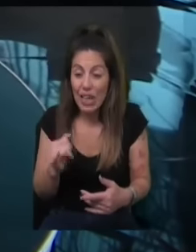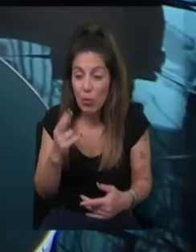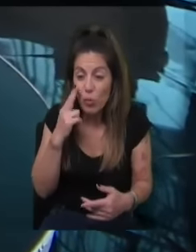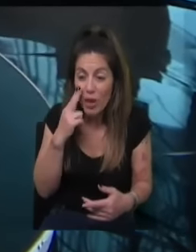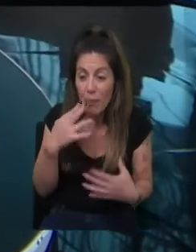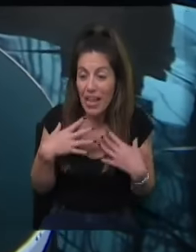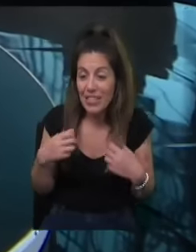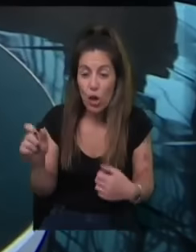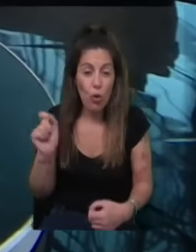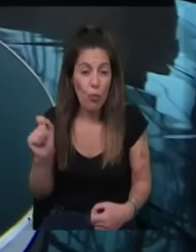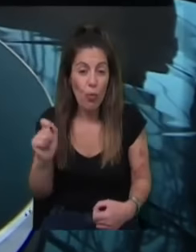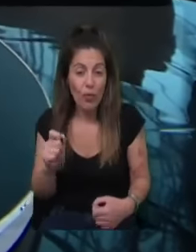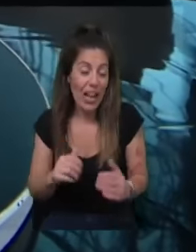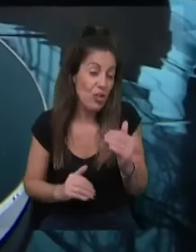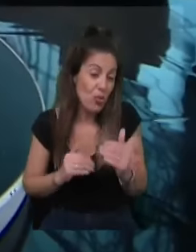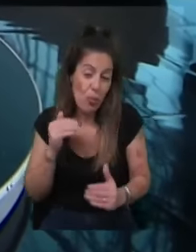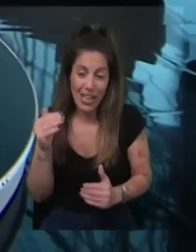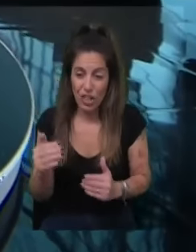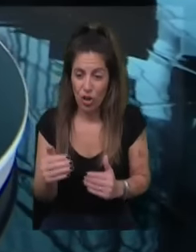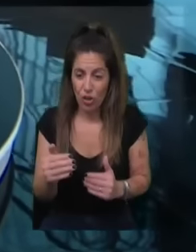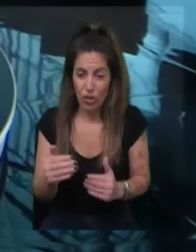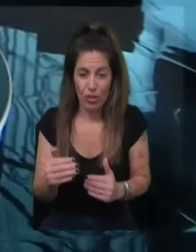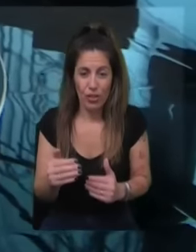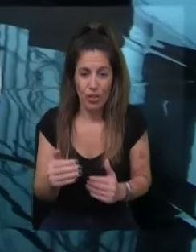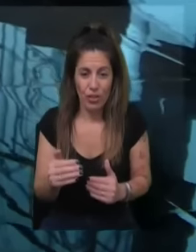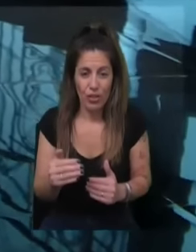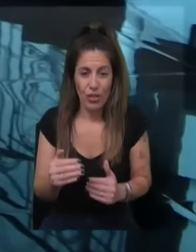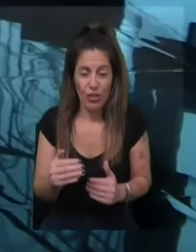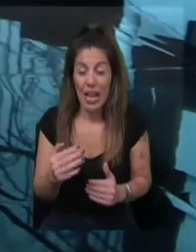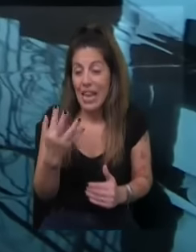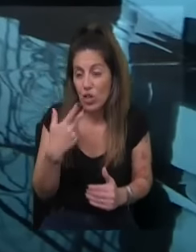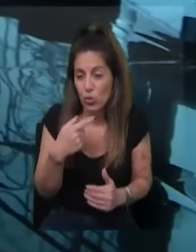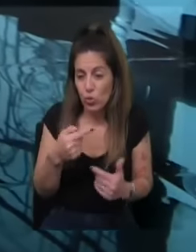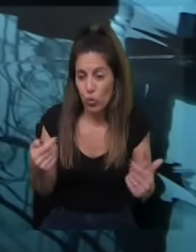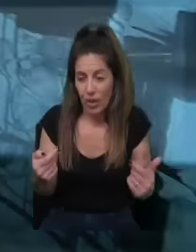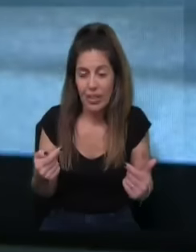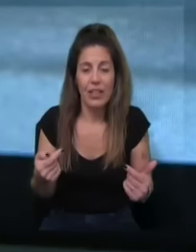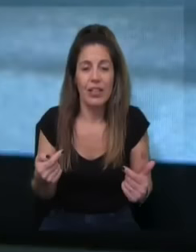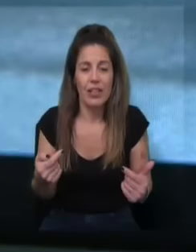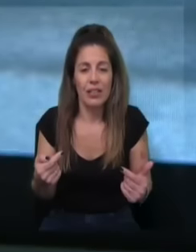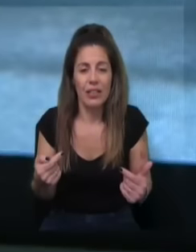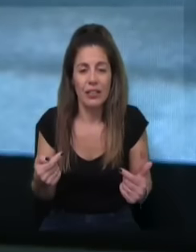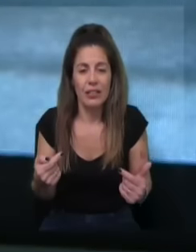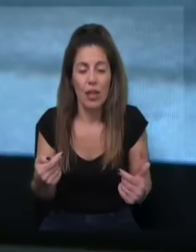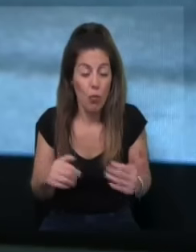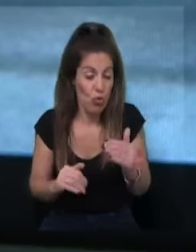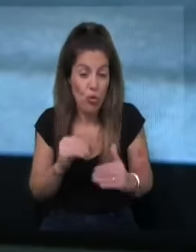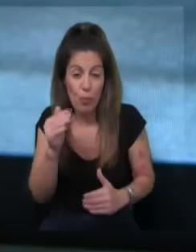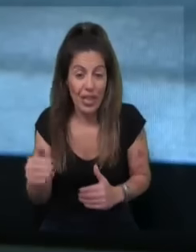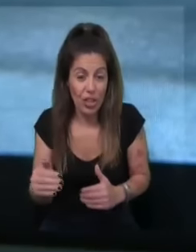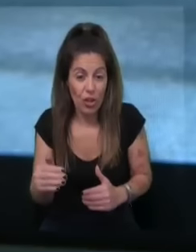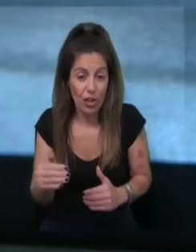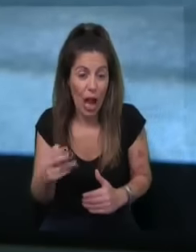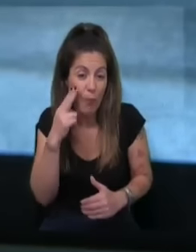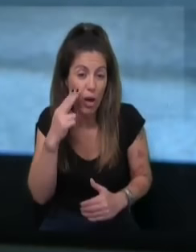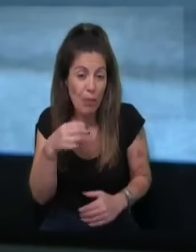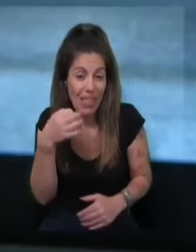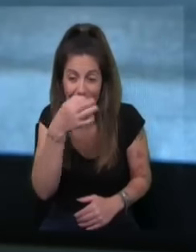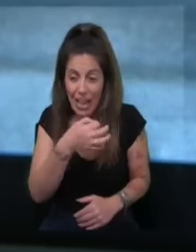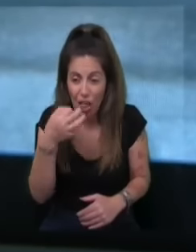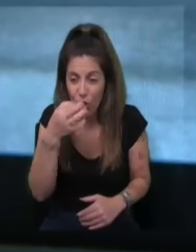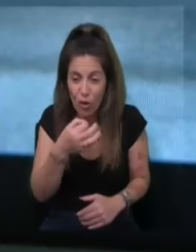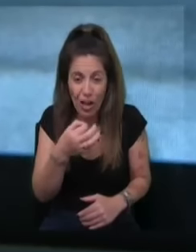pública muy superior bueno los hidratos de los azúcares son hidratos de carbono pero muy superior al problema de drogas